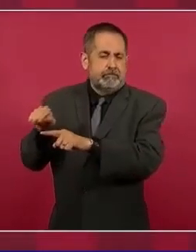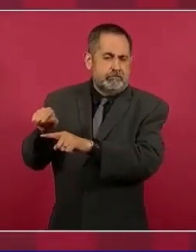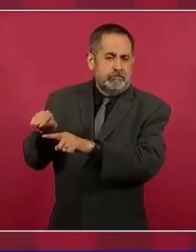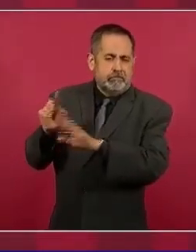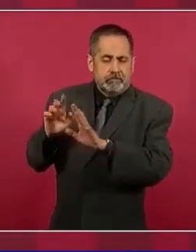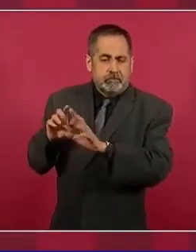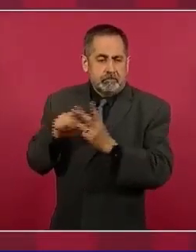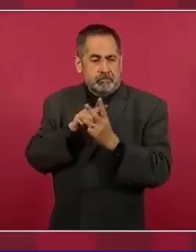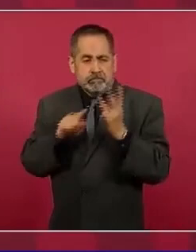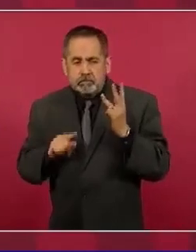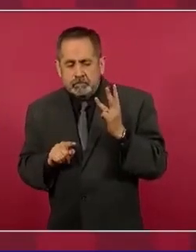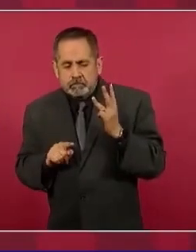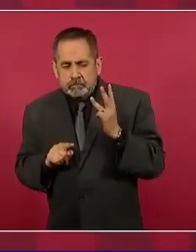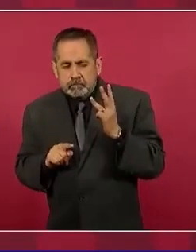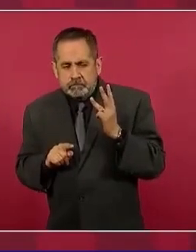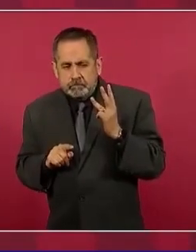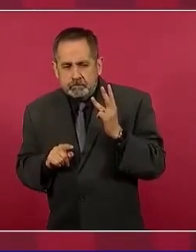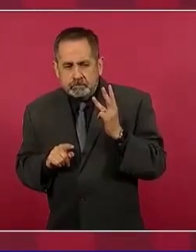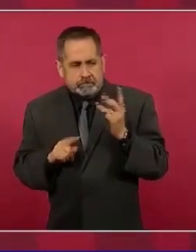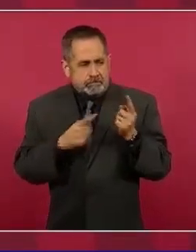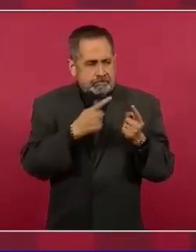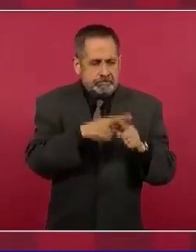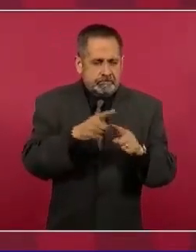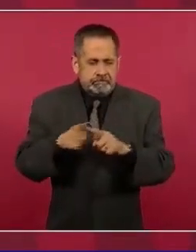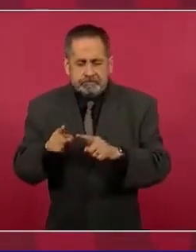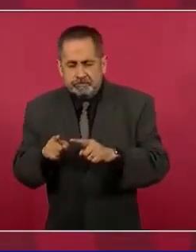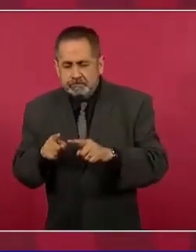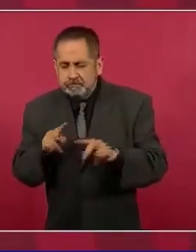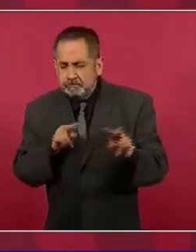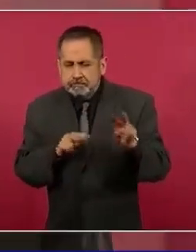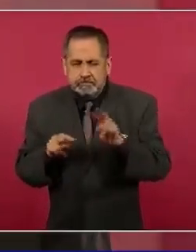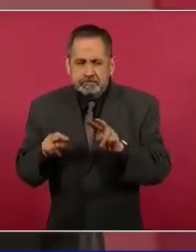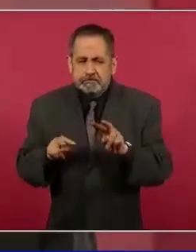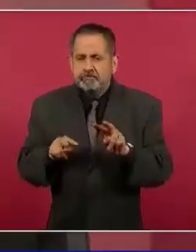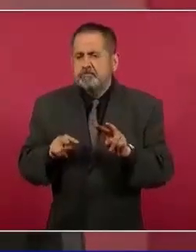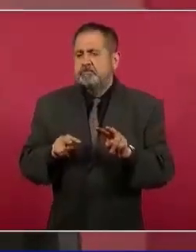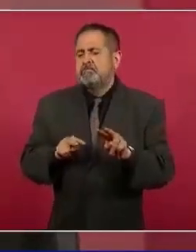¿Qué indica eso? Bueno, que